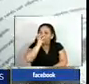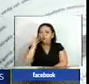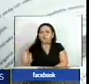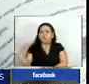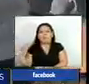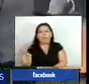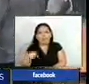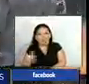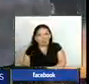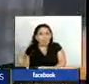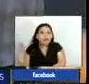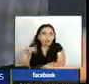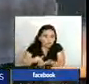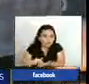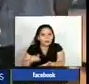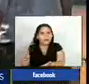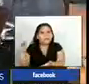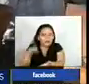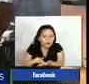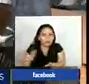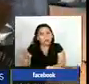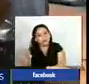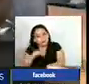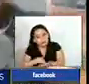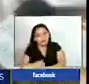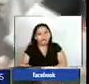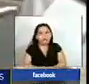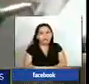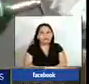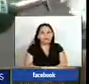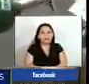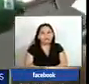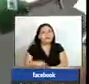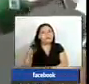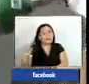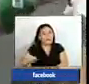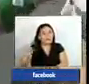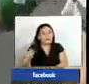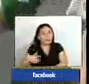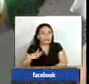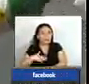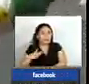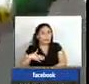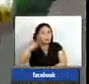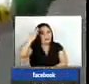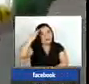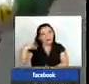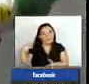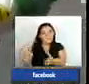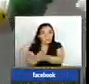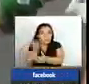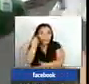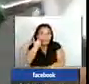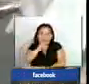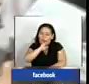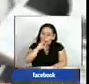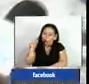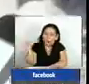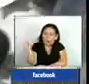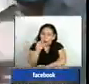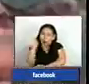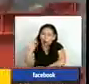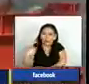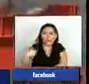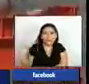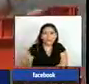en varias oportunidades a recargar su tanque. Sí, en este momento es que mi esposa está bastante enferma y es urgente lo que necesito